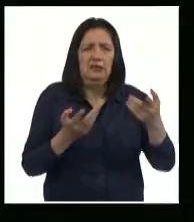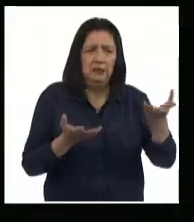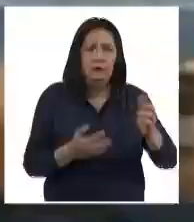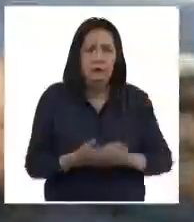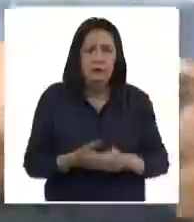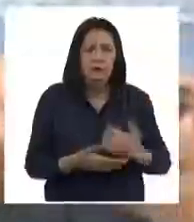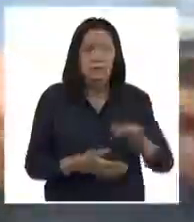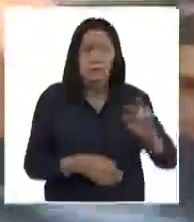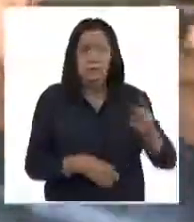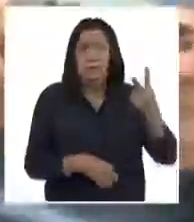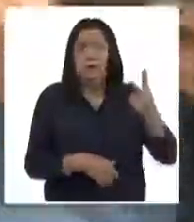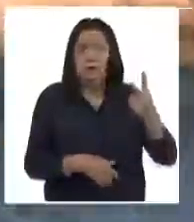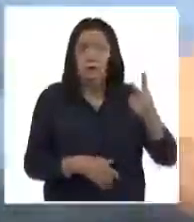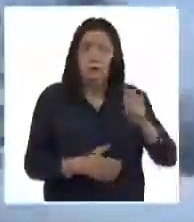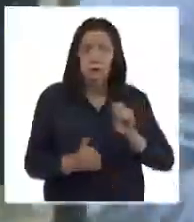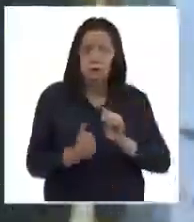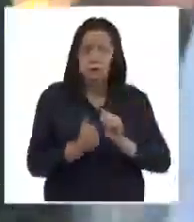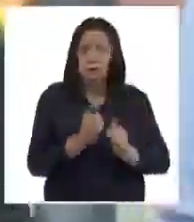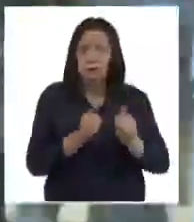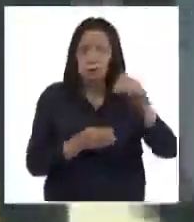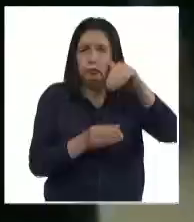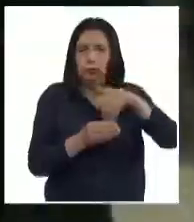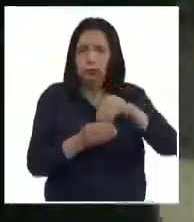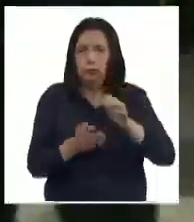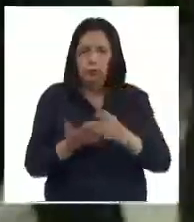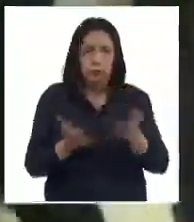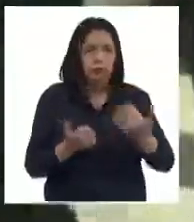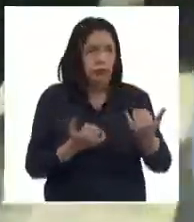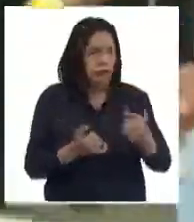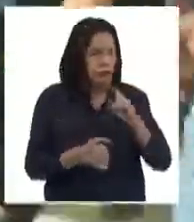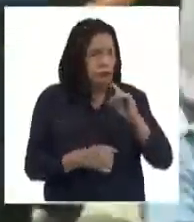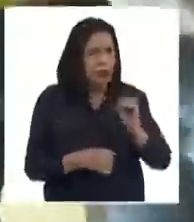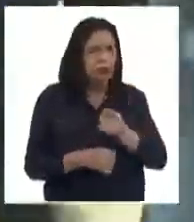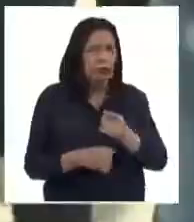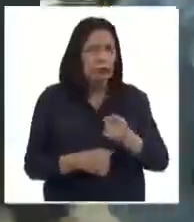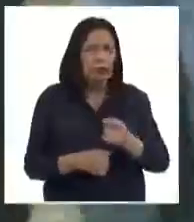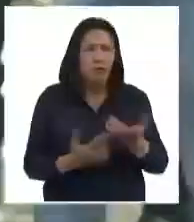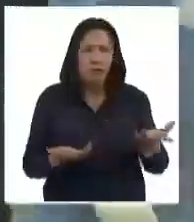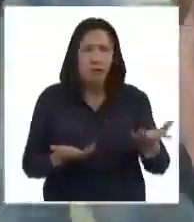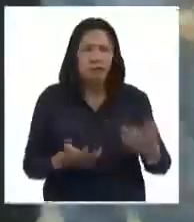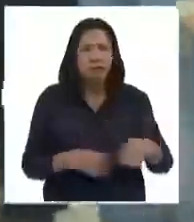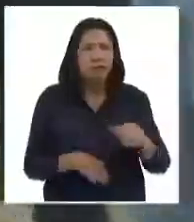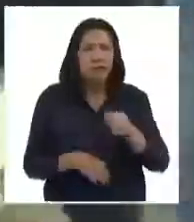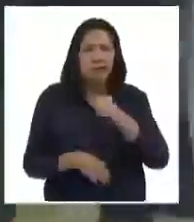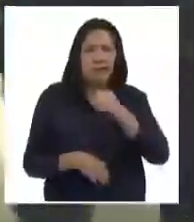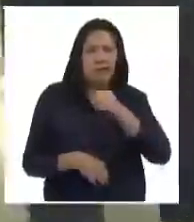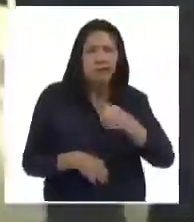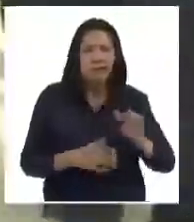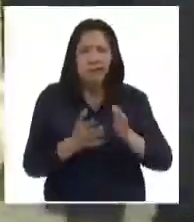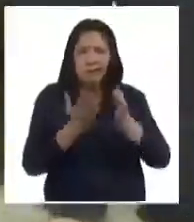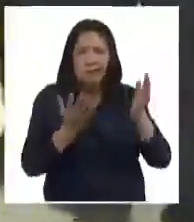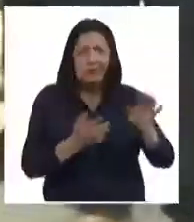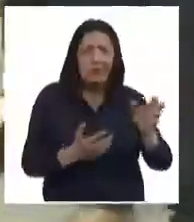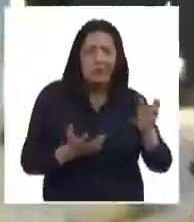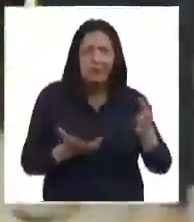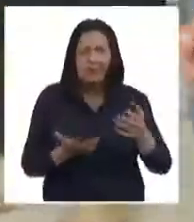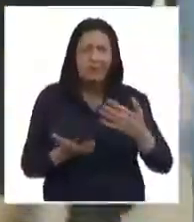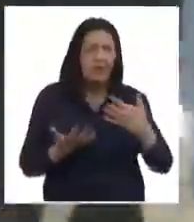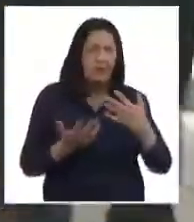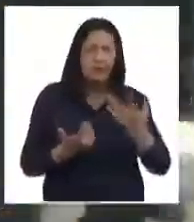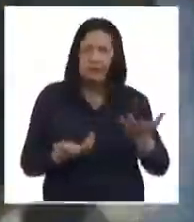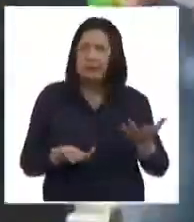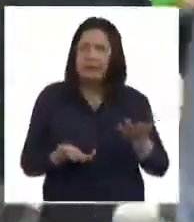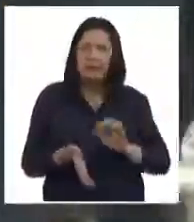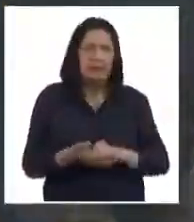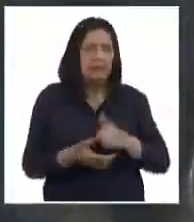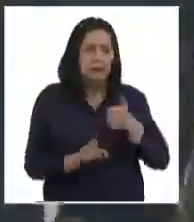además pasando la segunda vuelta y que ahora mismo acusa a la prensa de expresar algunas inexactitudes